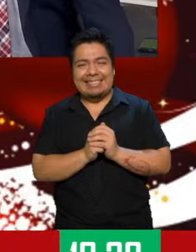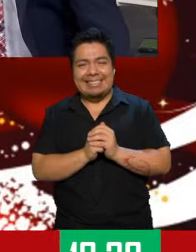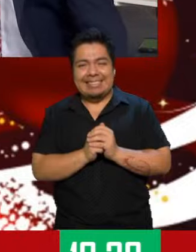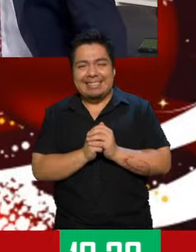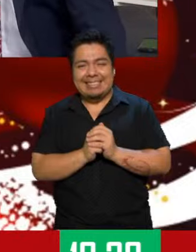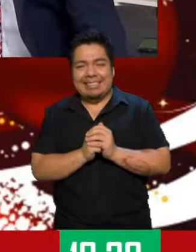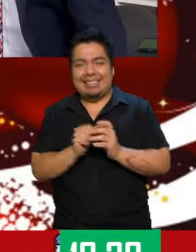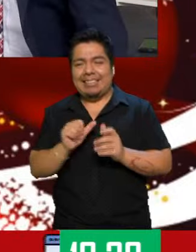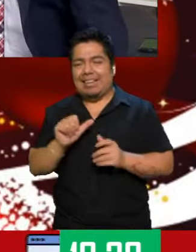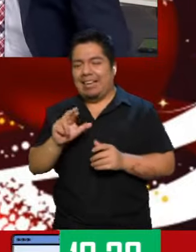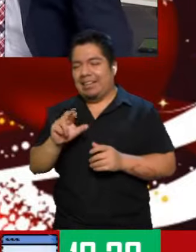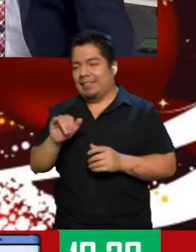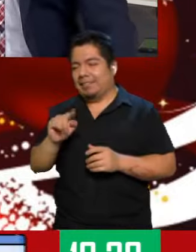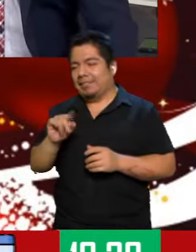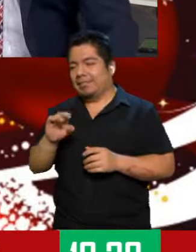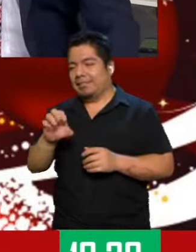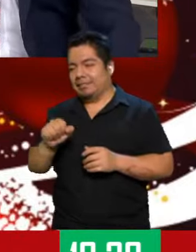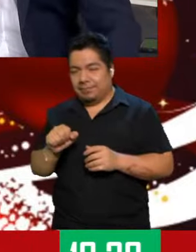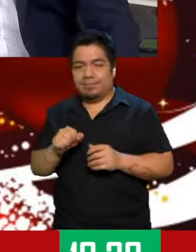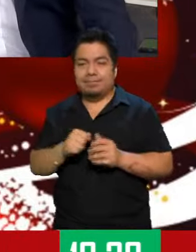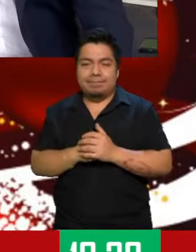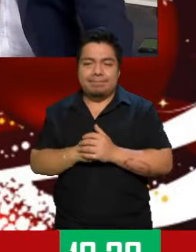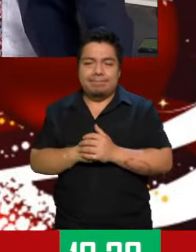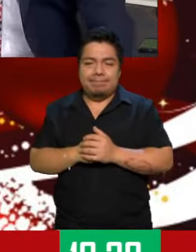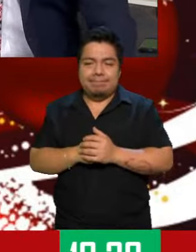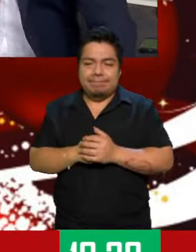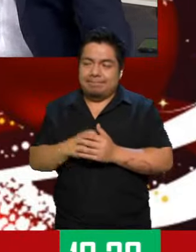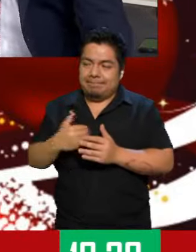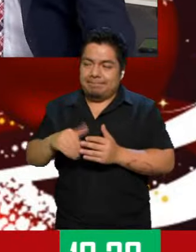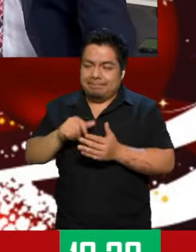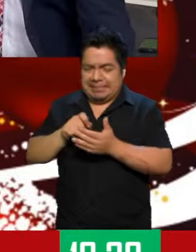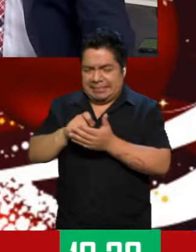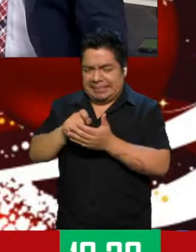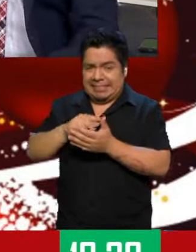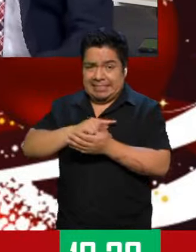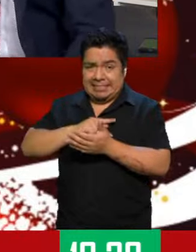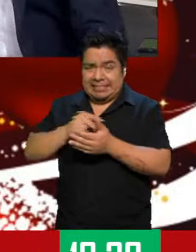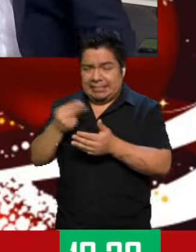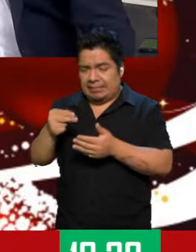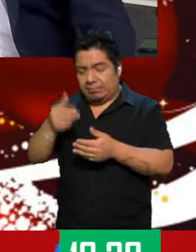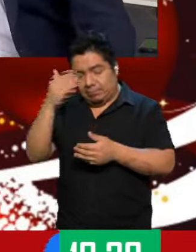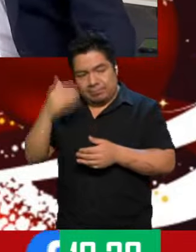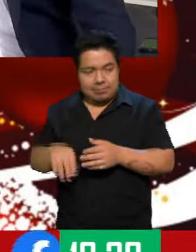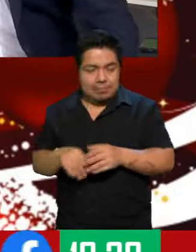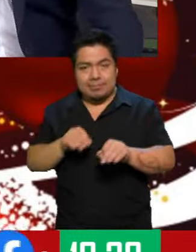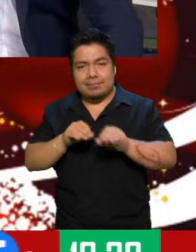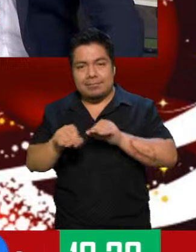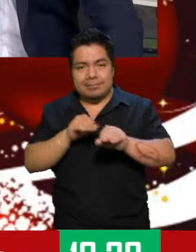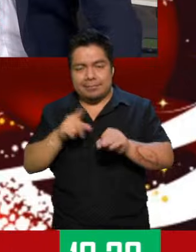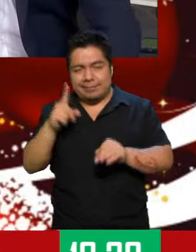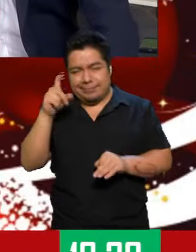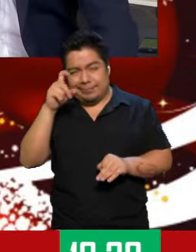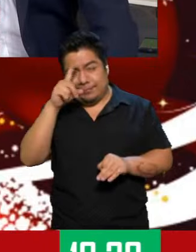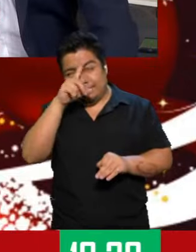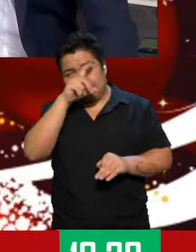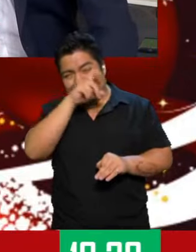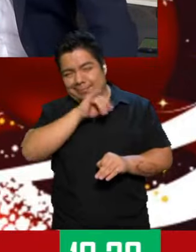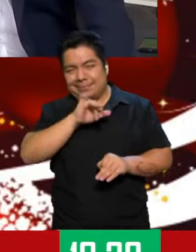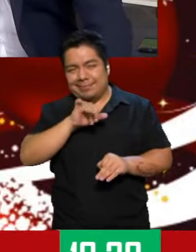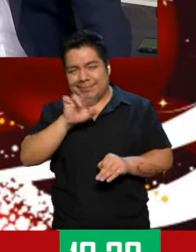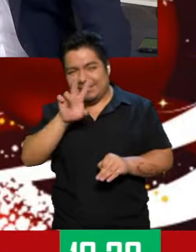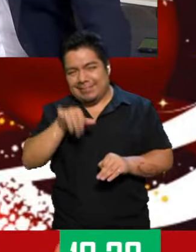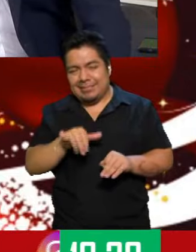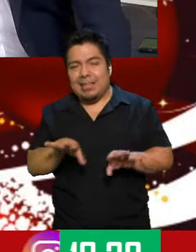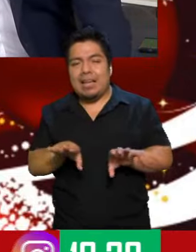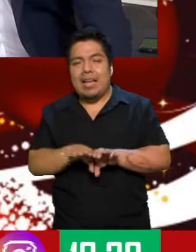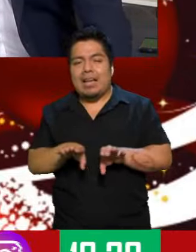querido Arístides. No. Pero es de hacer planos de mi nombre. Es un trabajo rete complejo. Sí. Pero de veras. A ver,